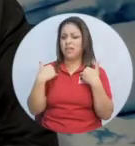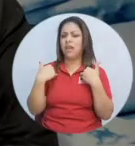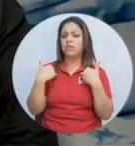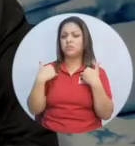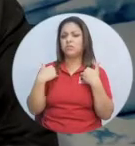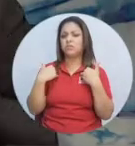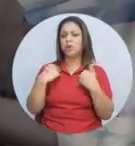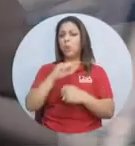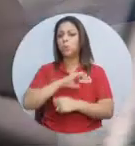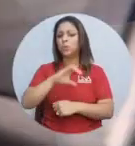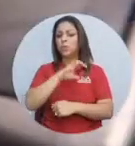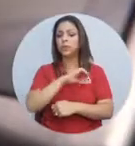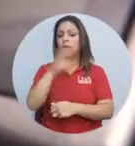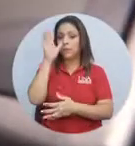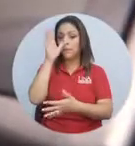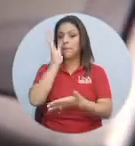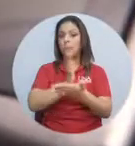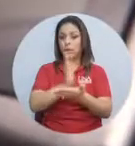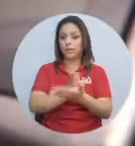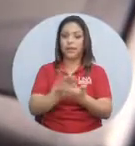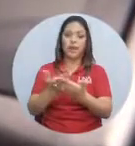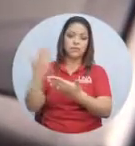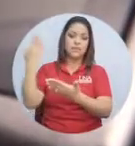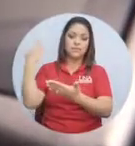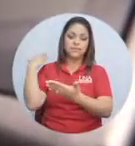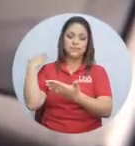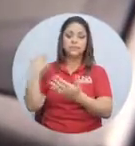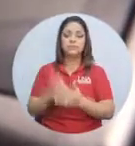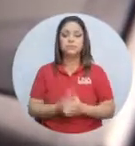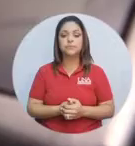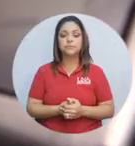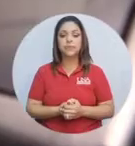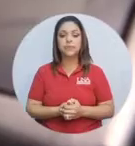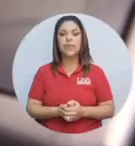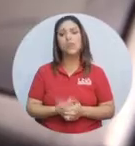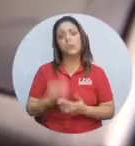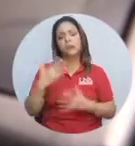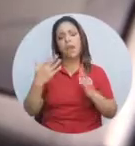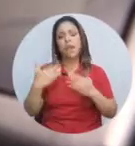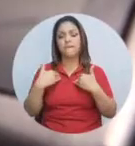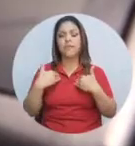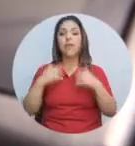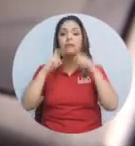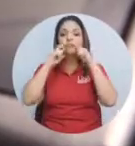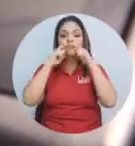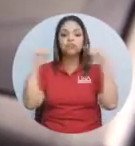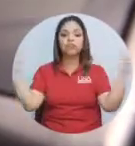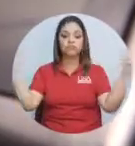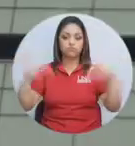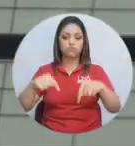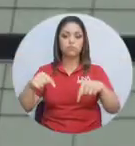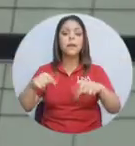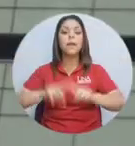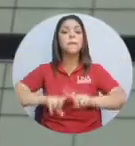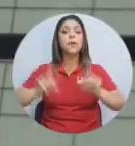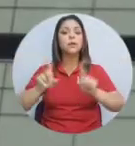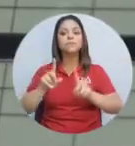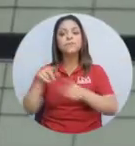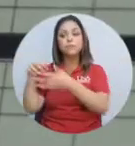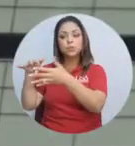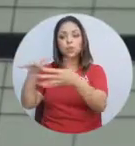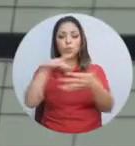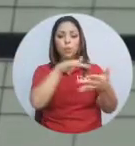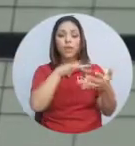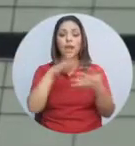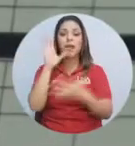dándose conductas de bullying en aquel momento, cuando estábamos en la presencialidad. Lo que